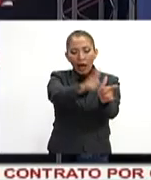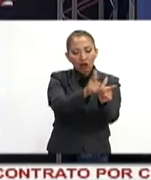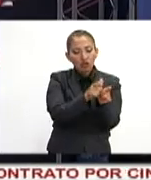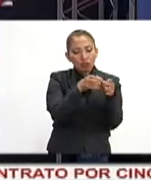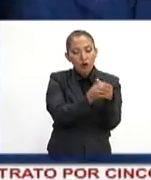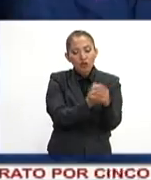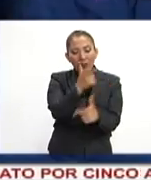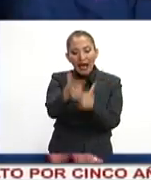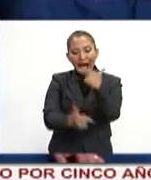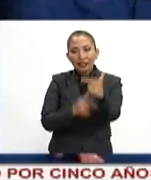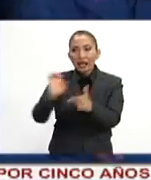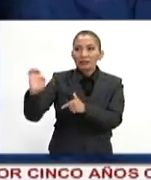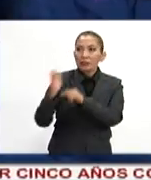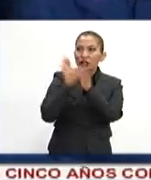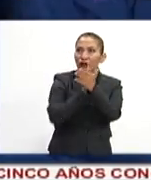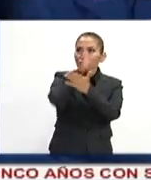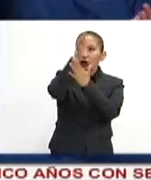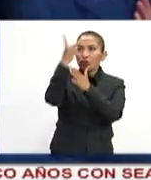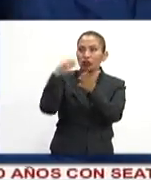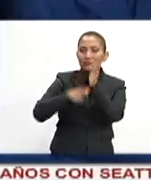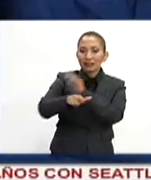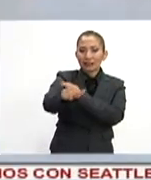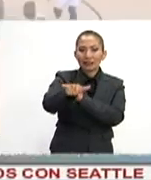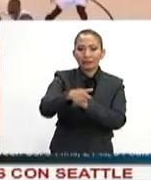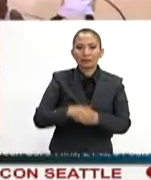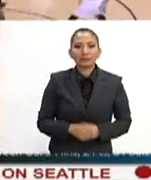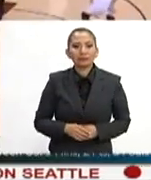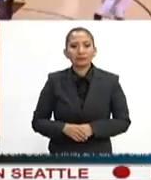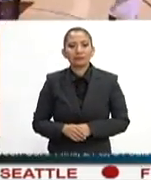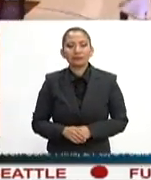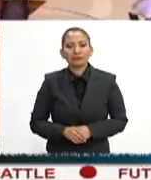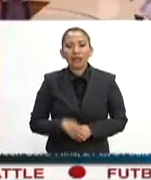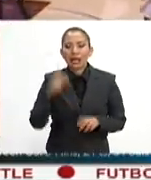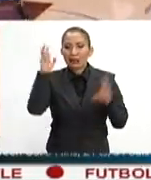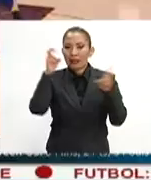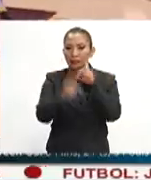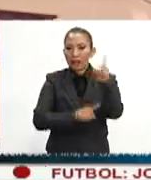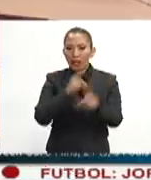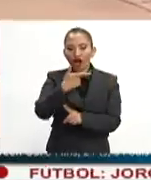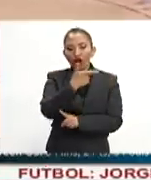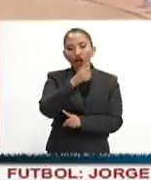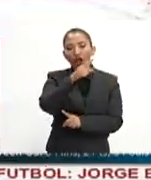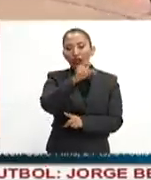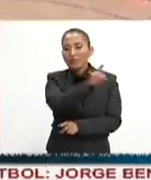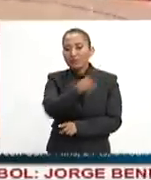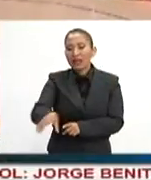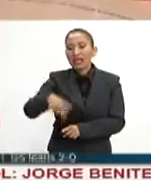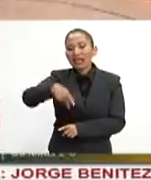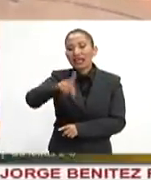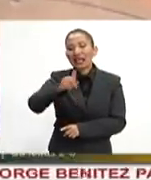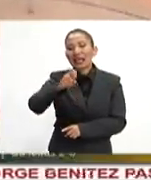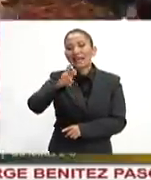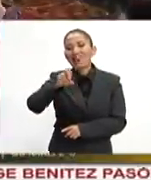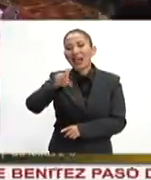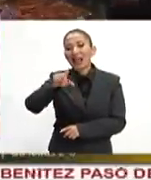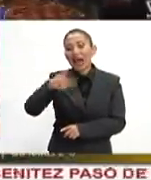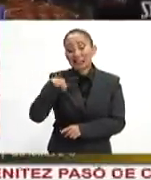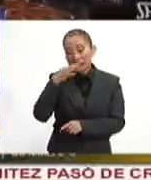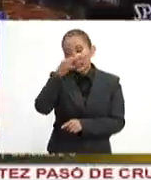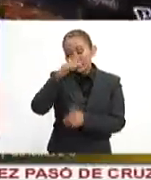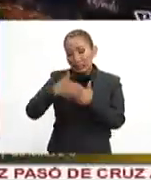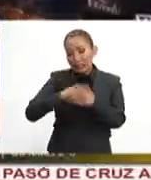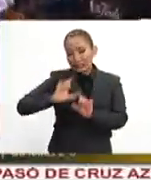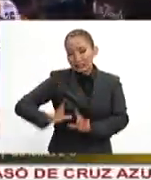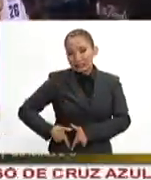la nueva generación de astronautas 2017. Y en los deportes, Golden State derrotó a Cleveland y está a un juego de